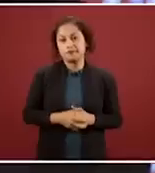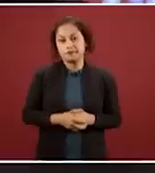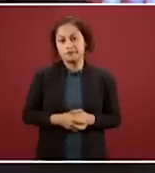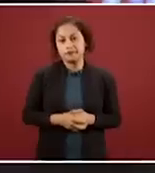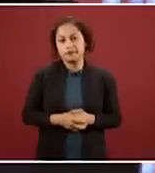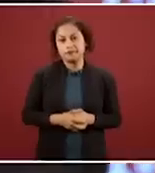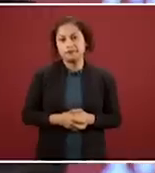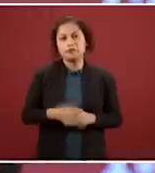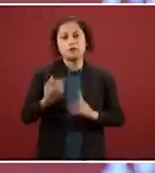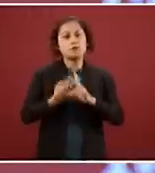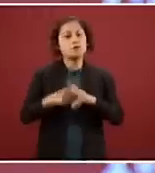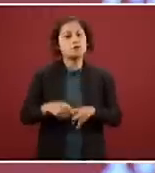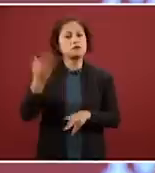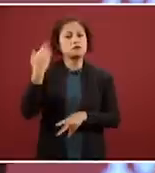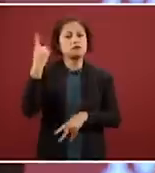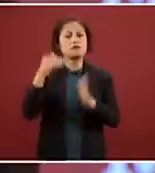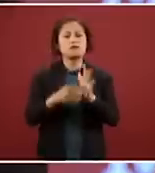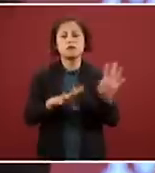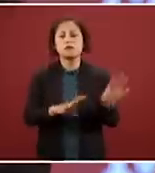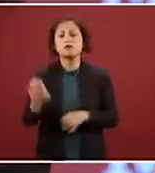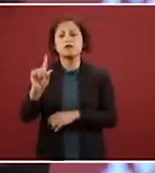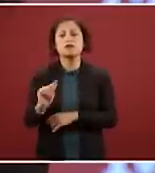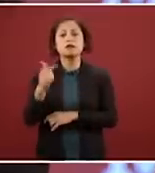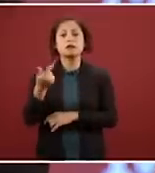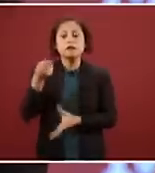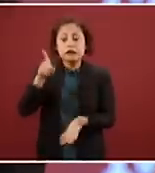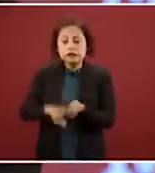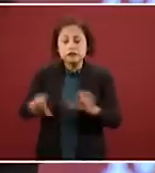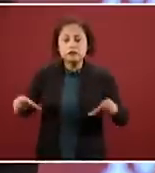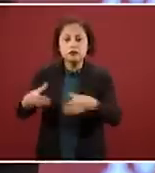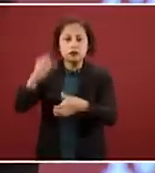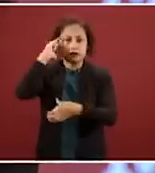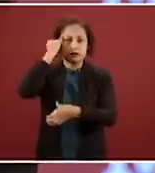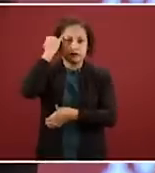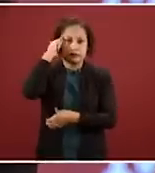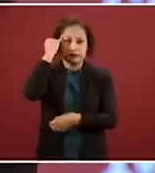desde 1977 en comunidades indígenas.